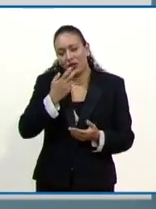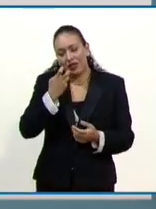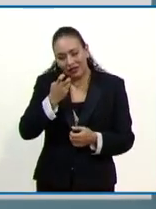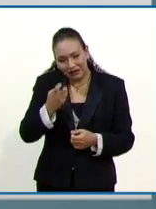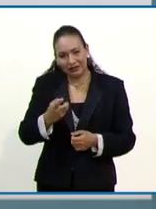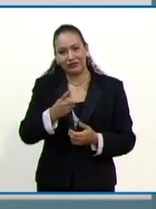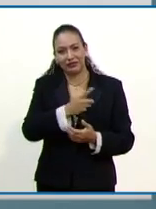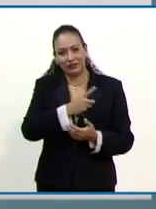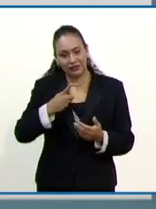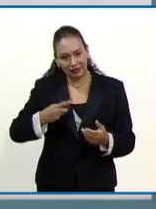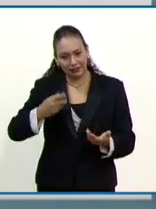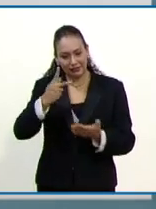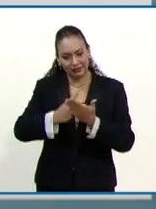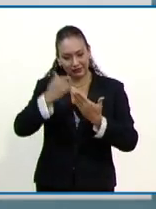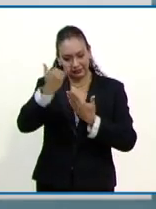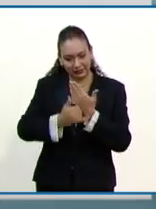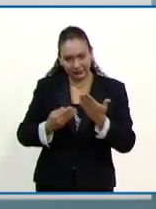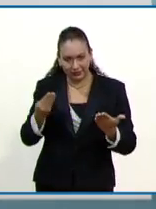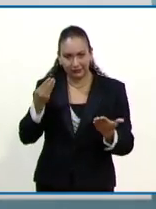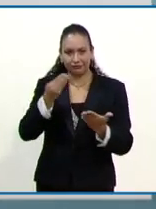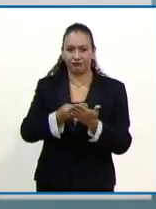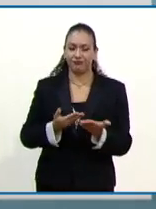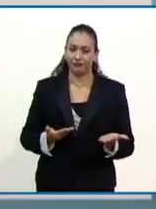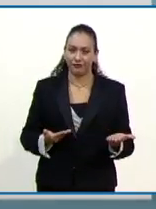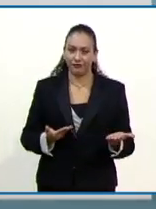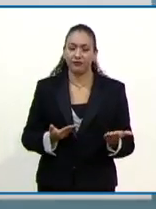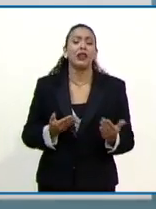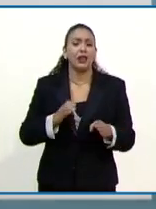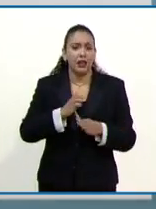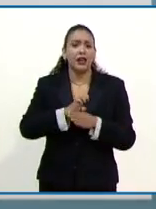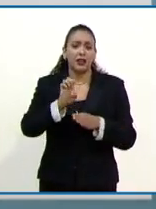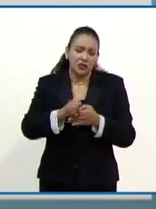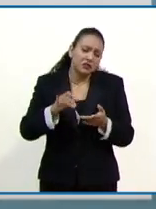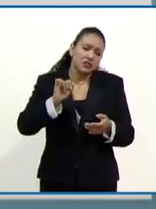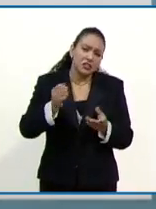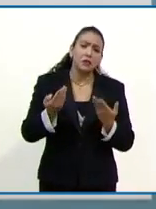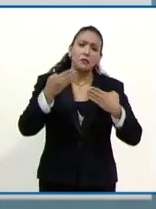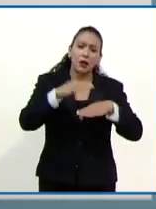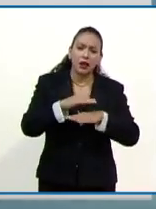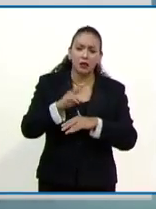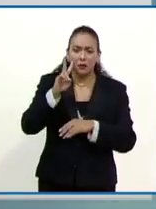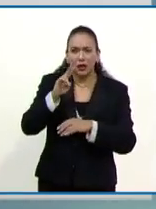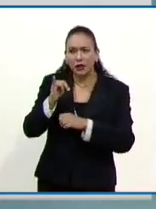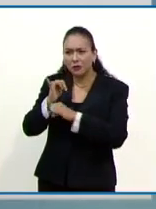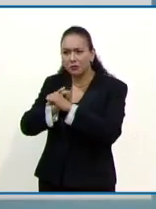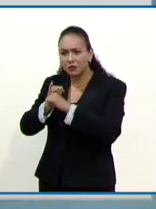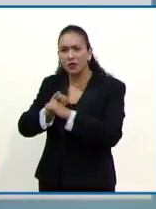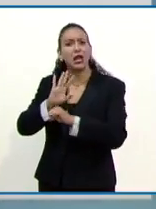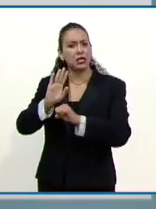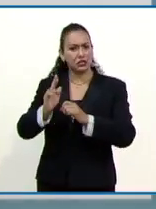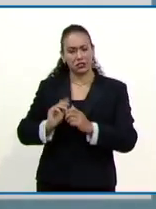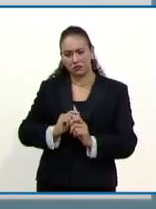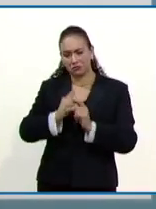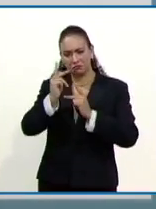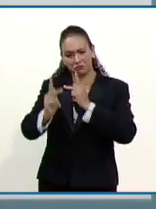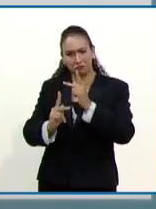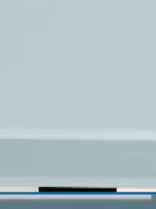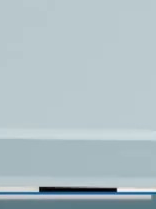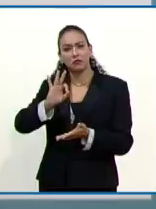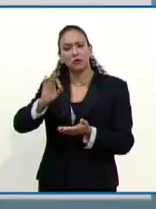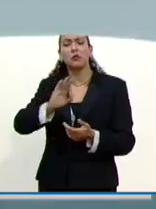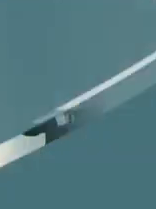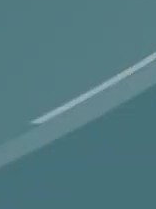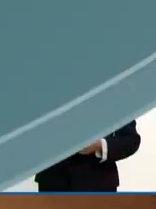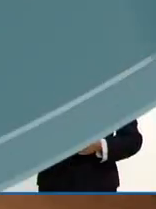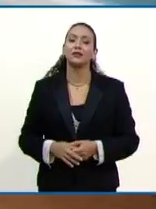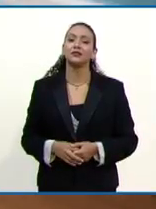proyecto y por lo tanto su contribución al desarrollo sean también de largo plazo.